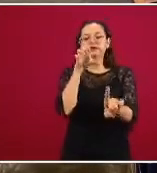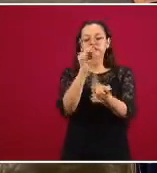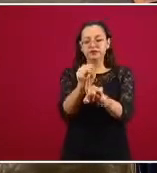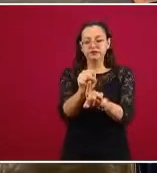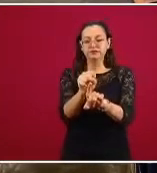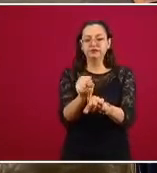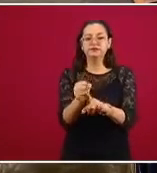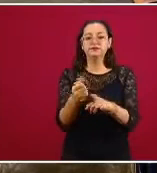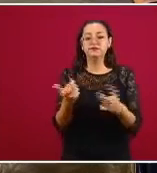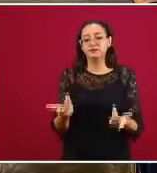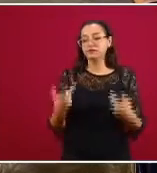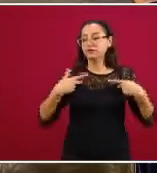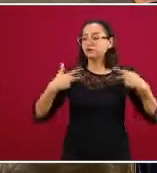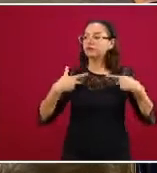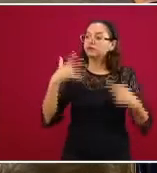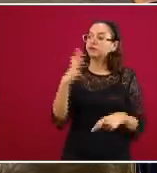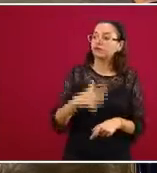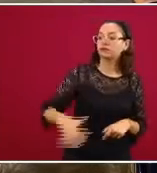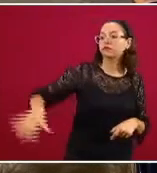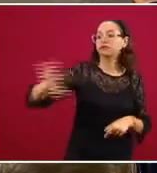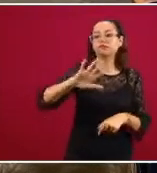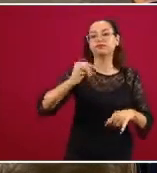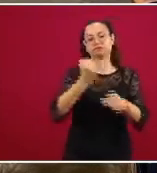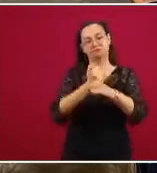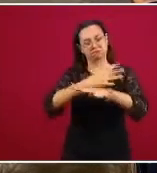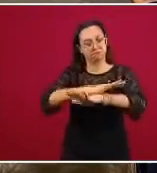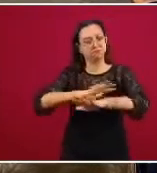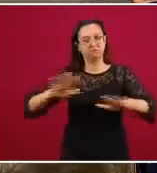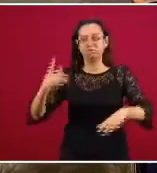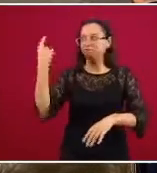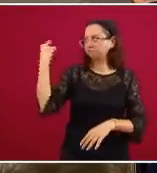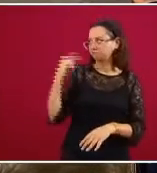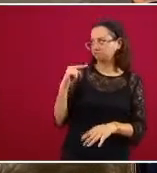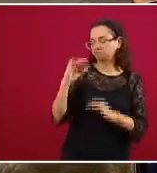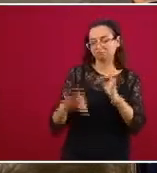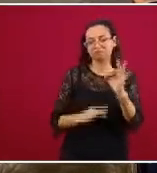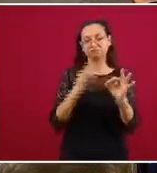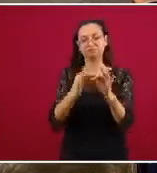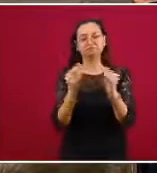y es informarle al pueblo de México tal como nos lo solicitó el presidente. Muchas gracias.